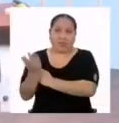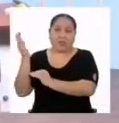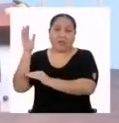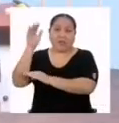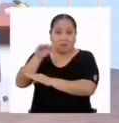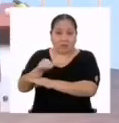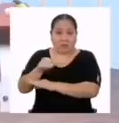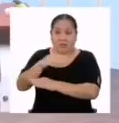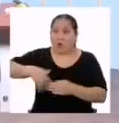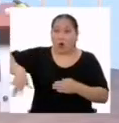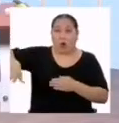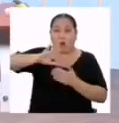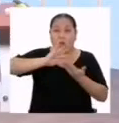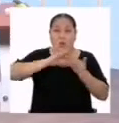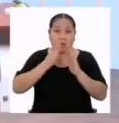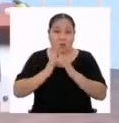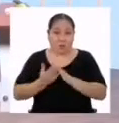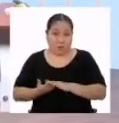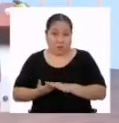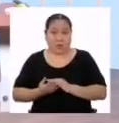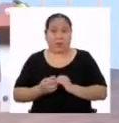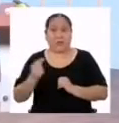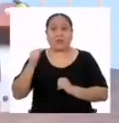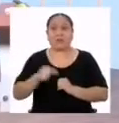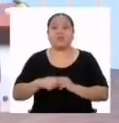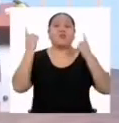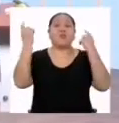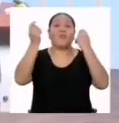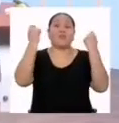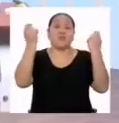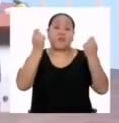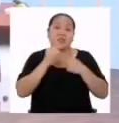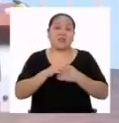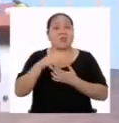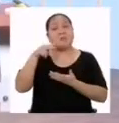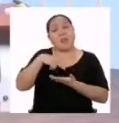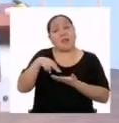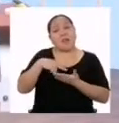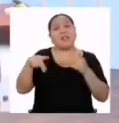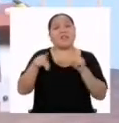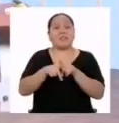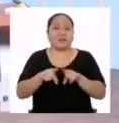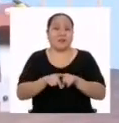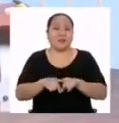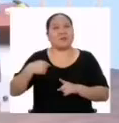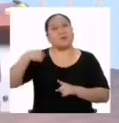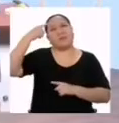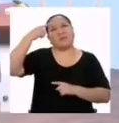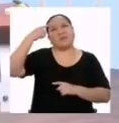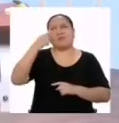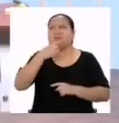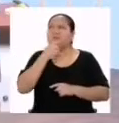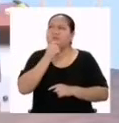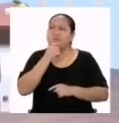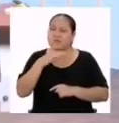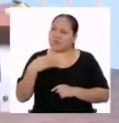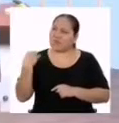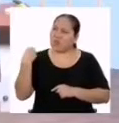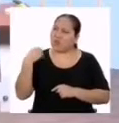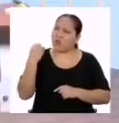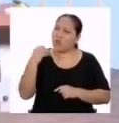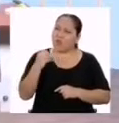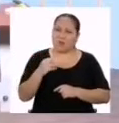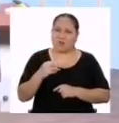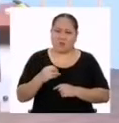de la comunidad, y al hacerlo, lo convertían en una fiesta. Me puse a pensar en mi generación, en especial en quienes vivimos